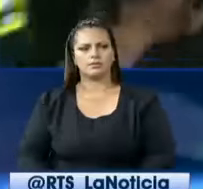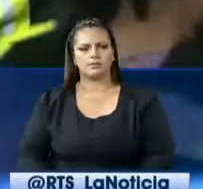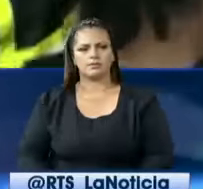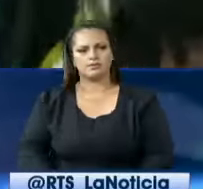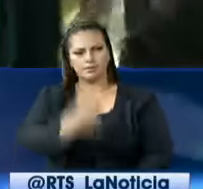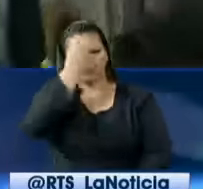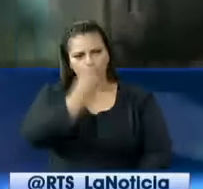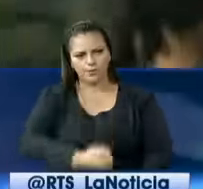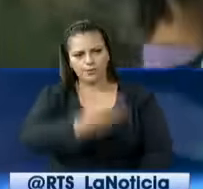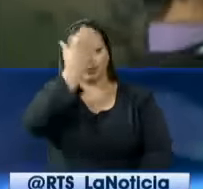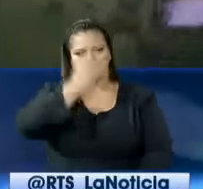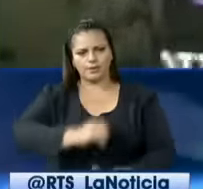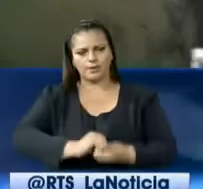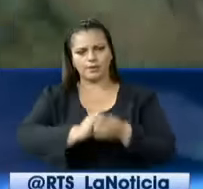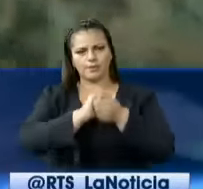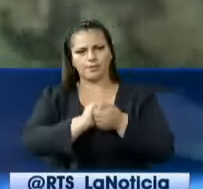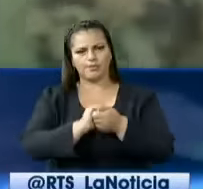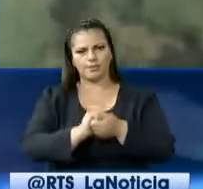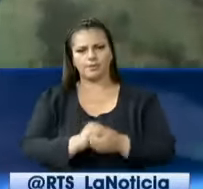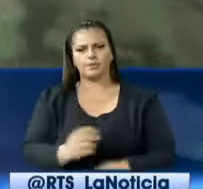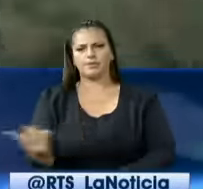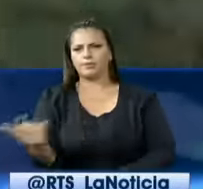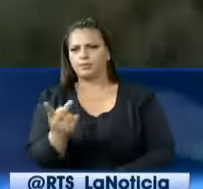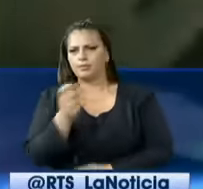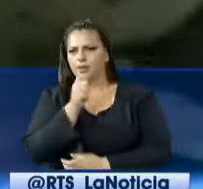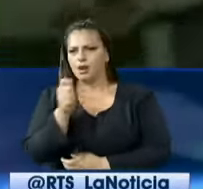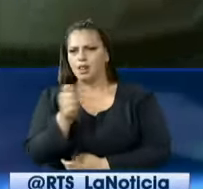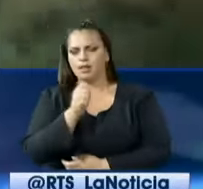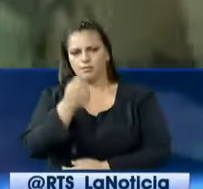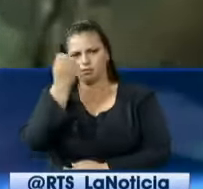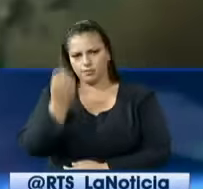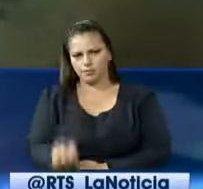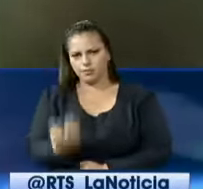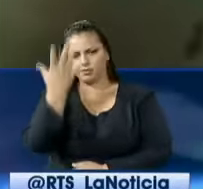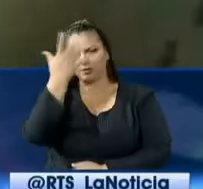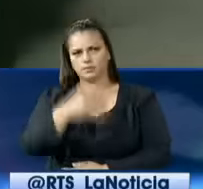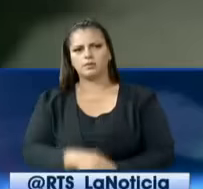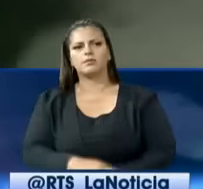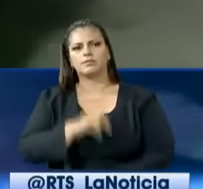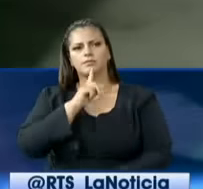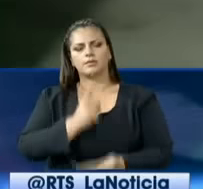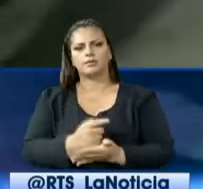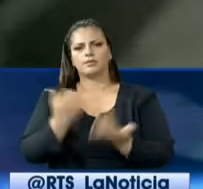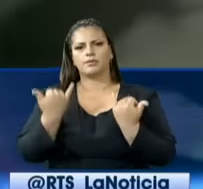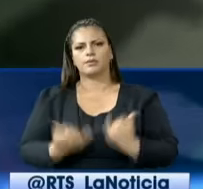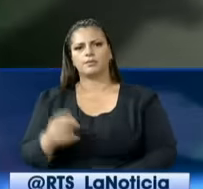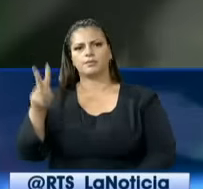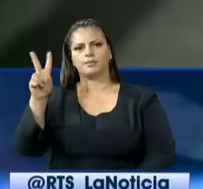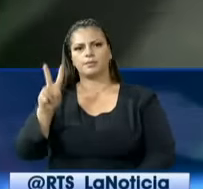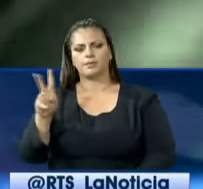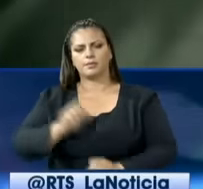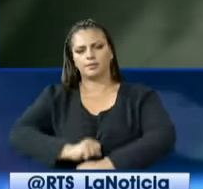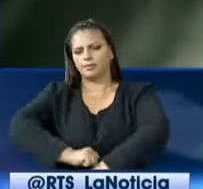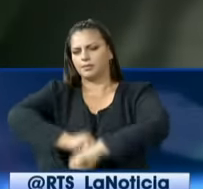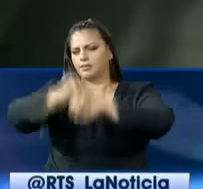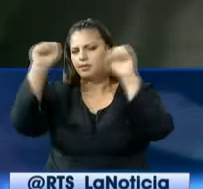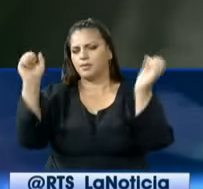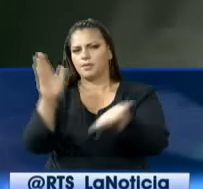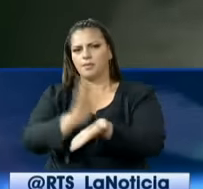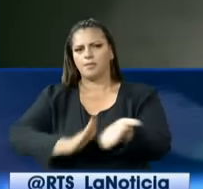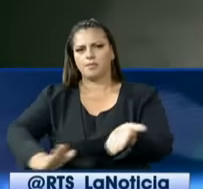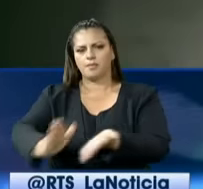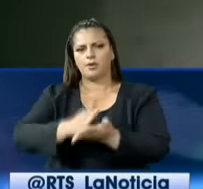días, amigos televidentes, Hugo y Marcela. Efectivamente, la madrugada de este viernes en el barrio